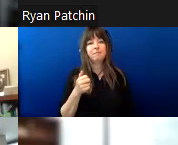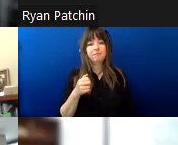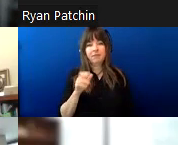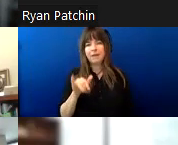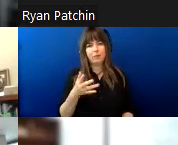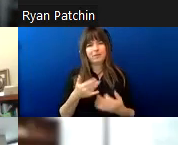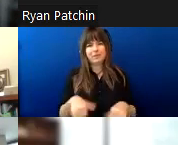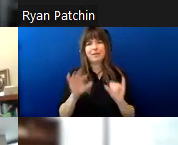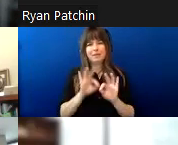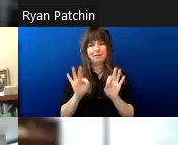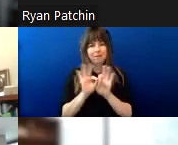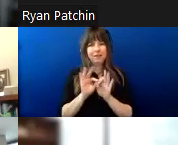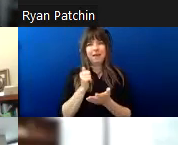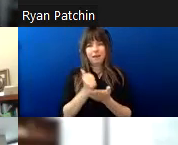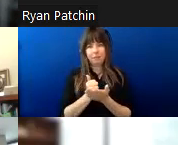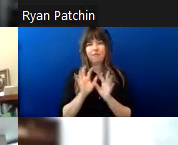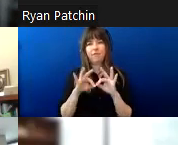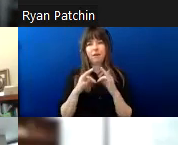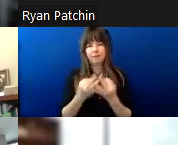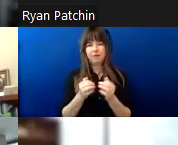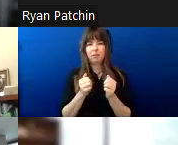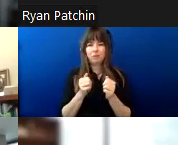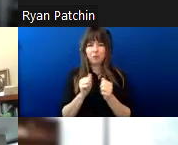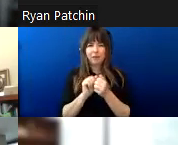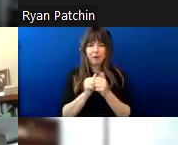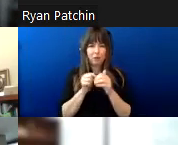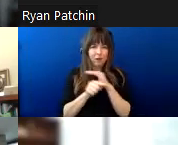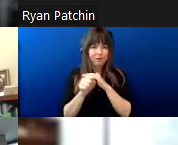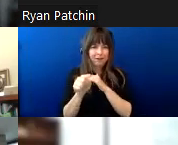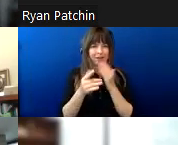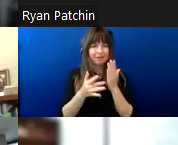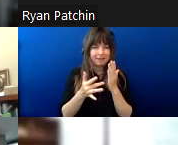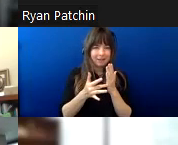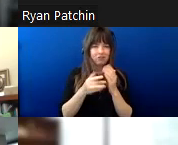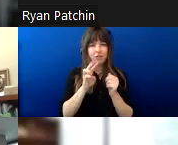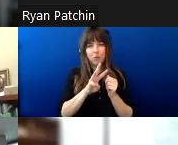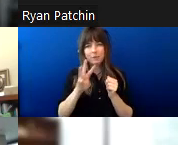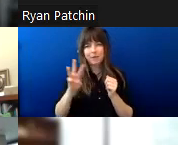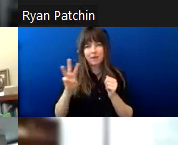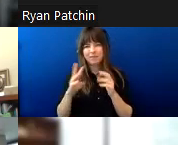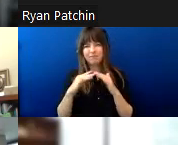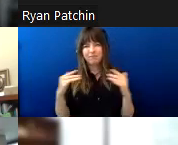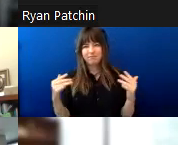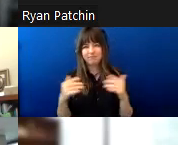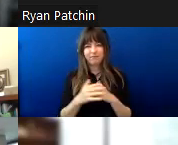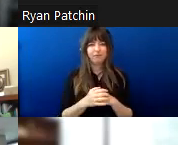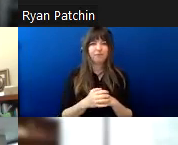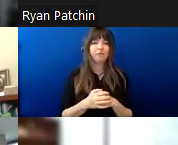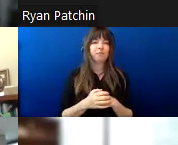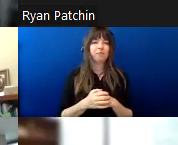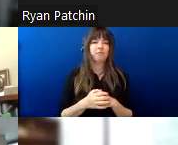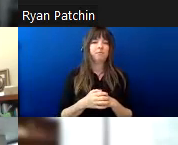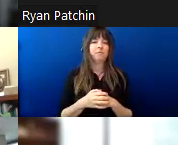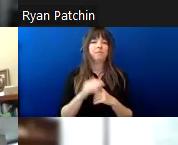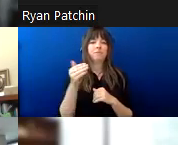fue navegador, fue instrumental en ayudar a las familias con la tecnología y también la navegación de las páginas web. Y